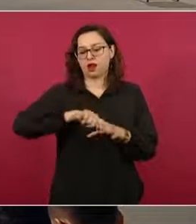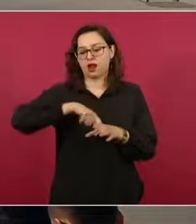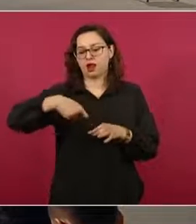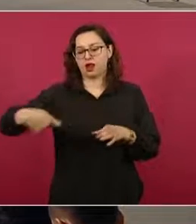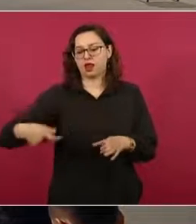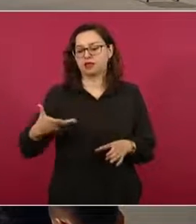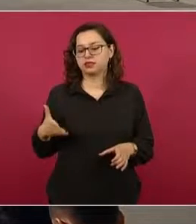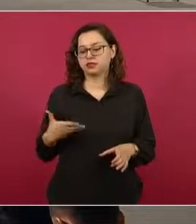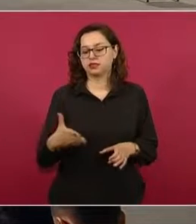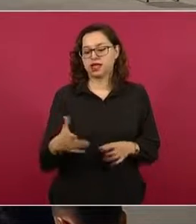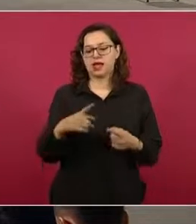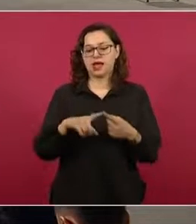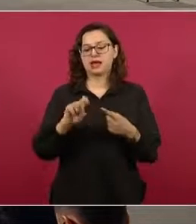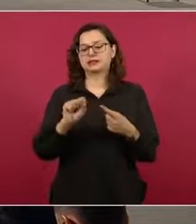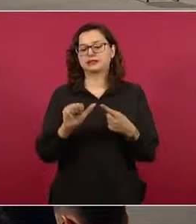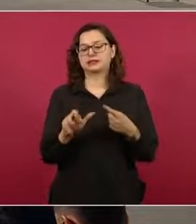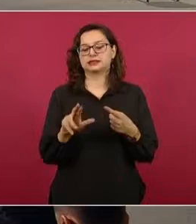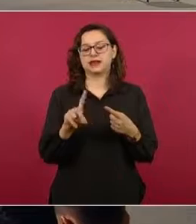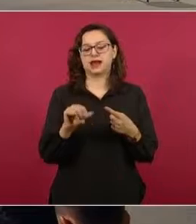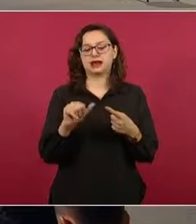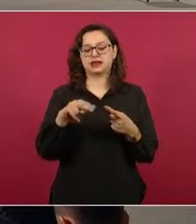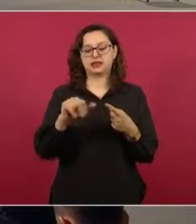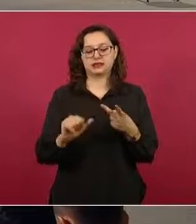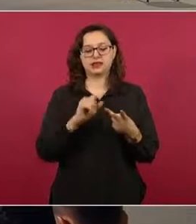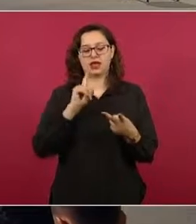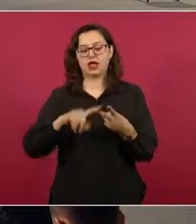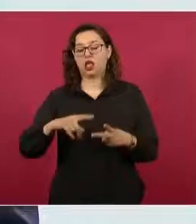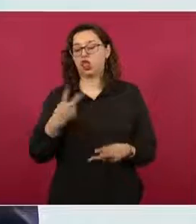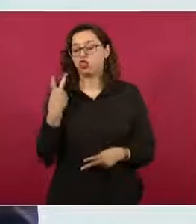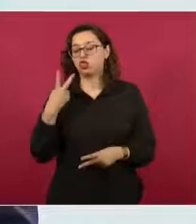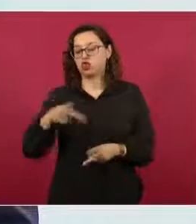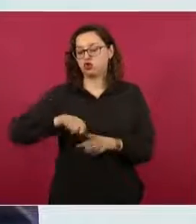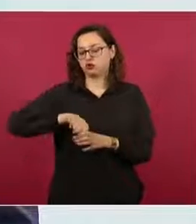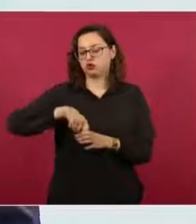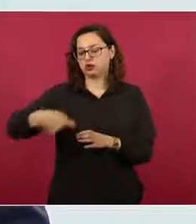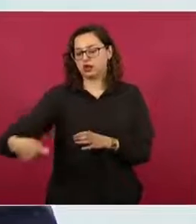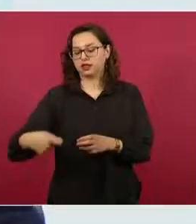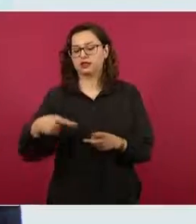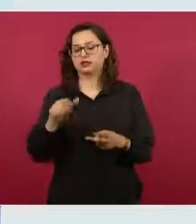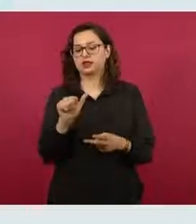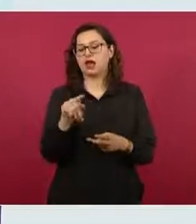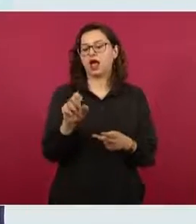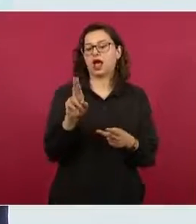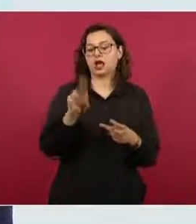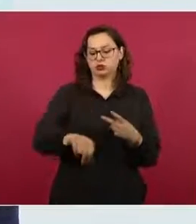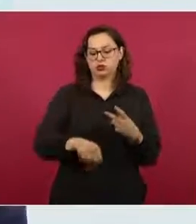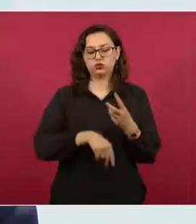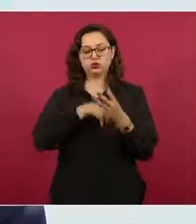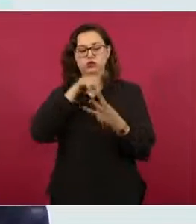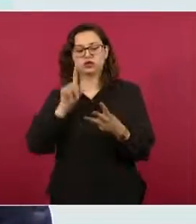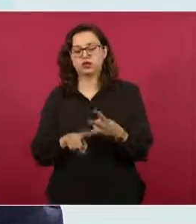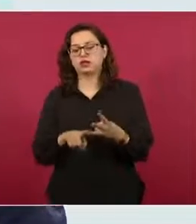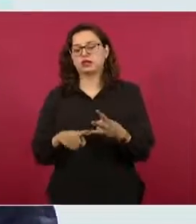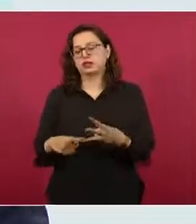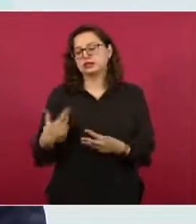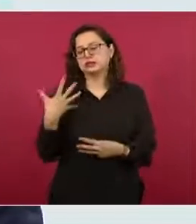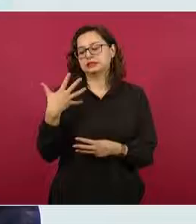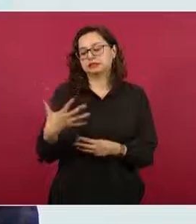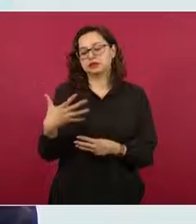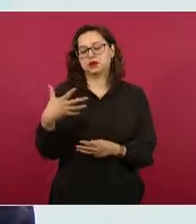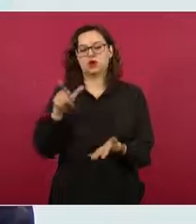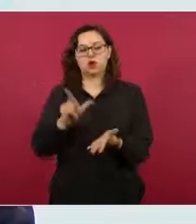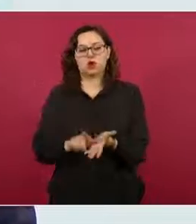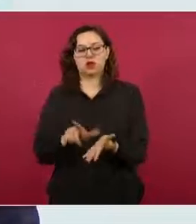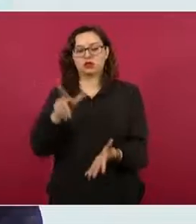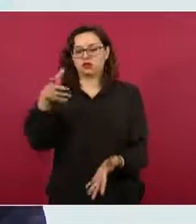atún del básico en aceite de olivo y 5 litros de leche pasteurizada. A